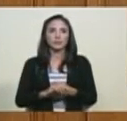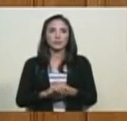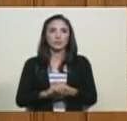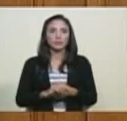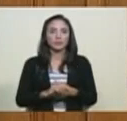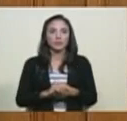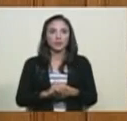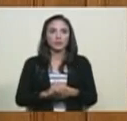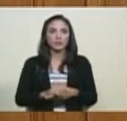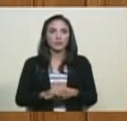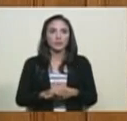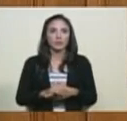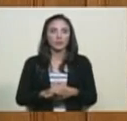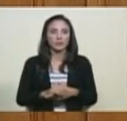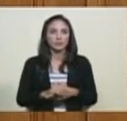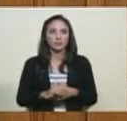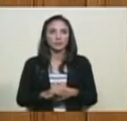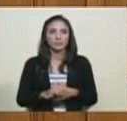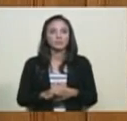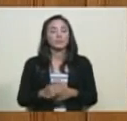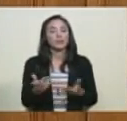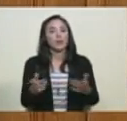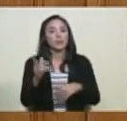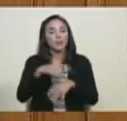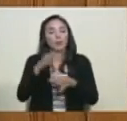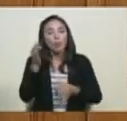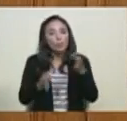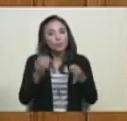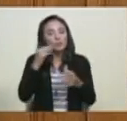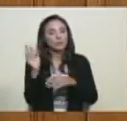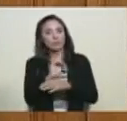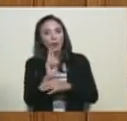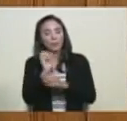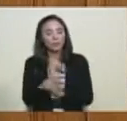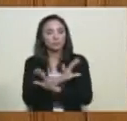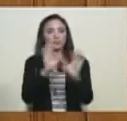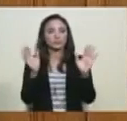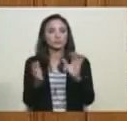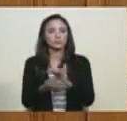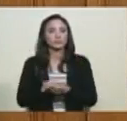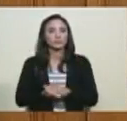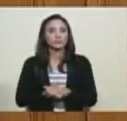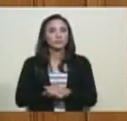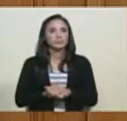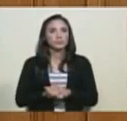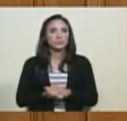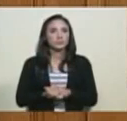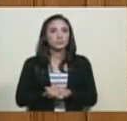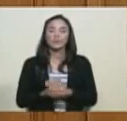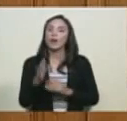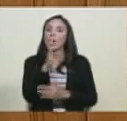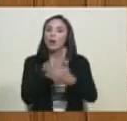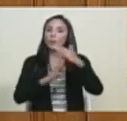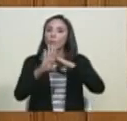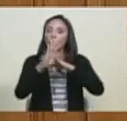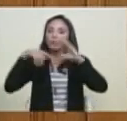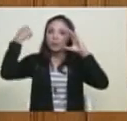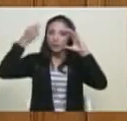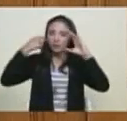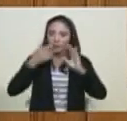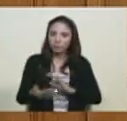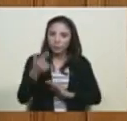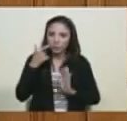acción diplomática judicial de calidad, de mucha calidad. Yo tengo cuatro videos